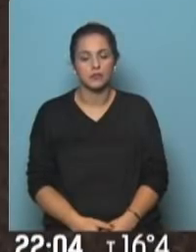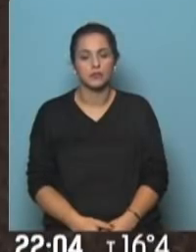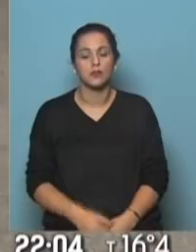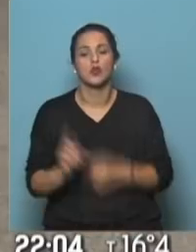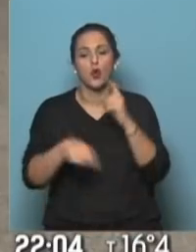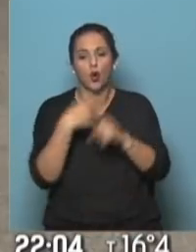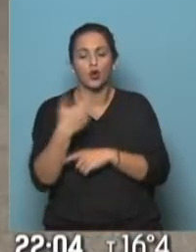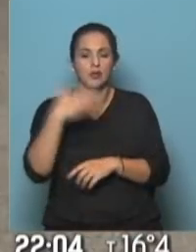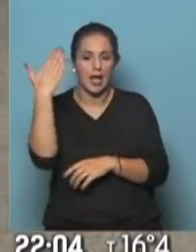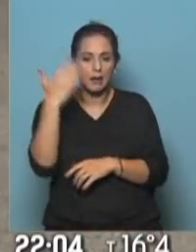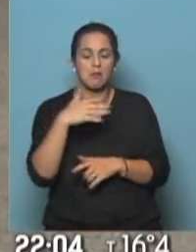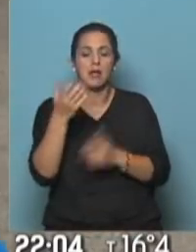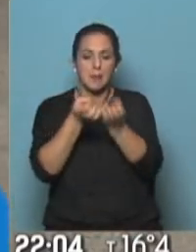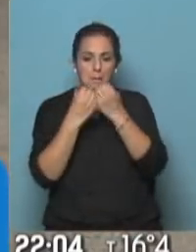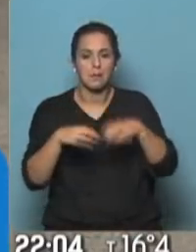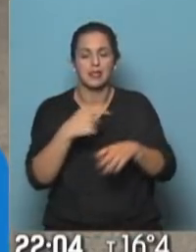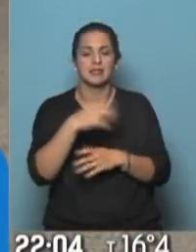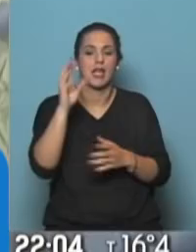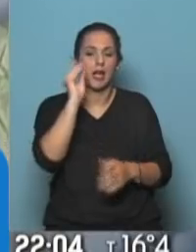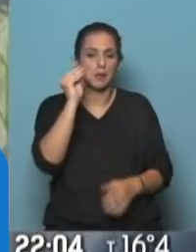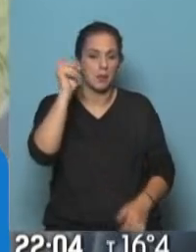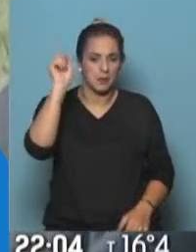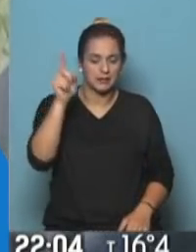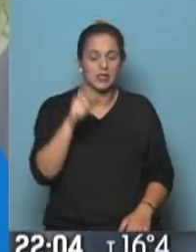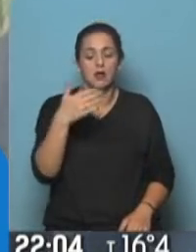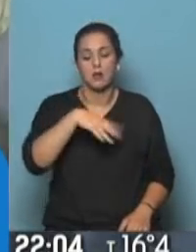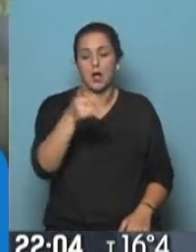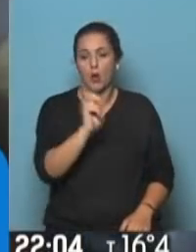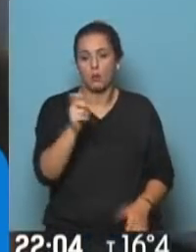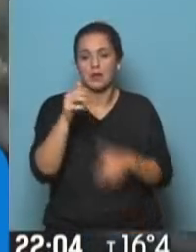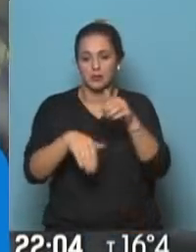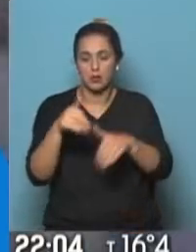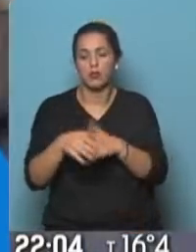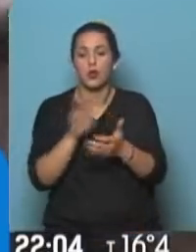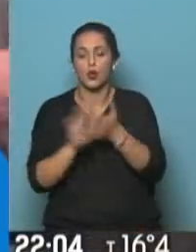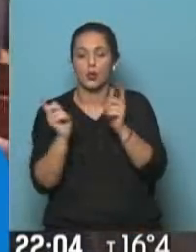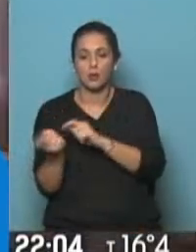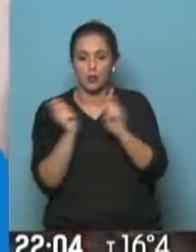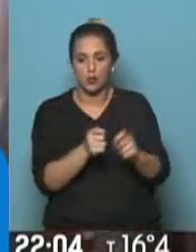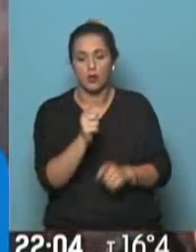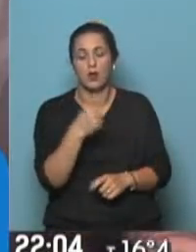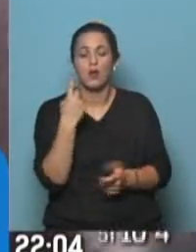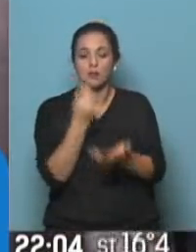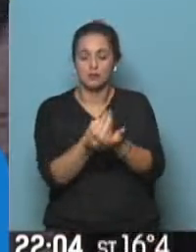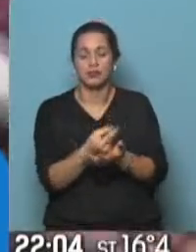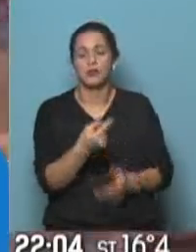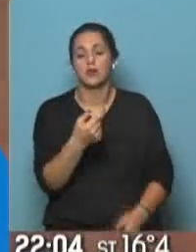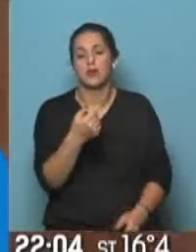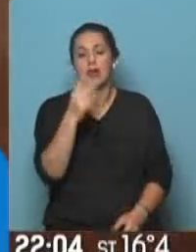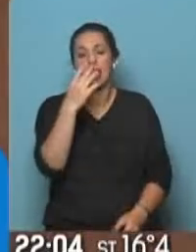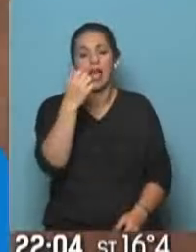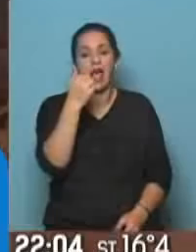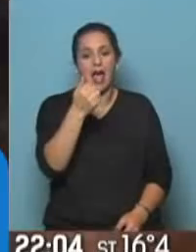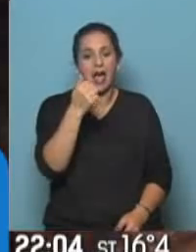Otra campaña comienza en Brasil. A menos de un mes de la primera vuelta y con el nombramiento de Fernando Haddad como candidato a presidente por el Partido